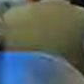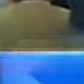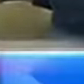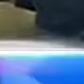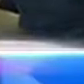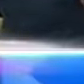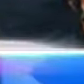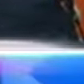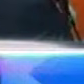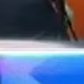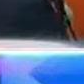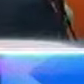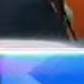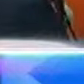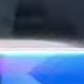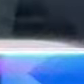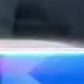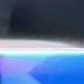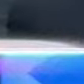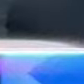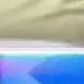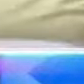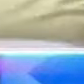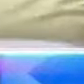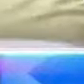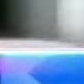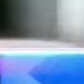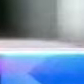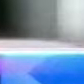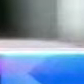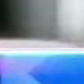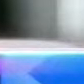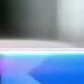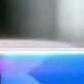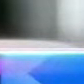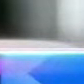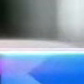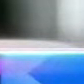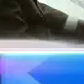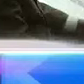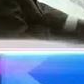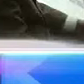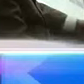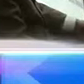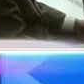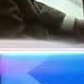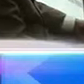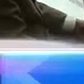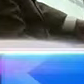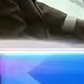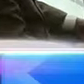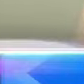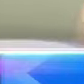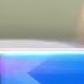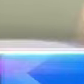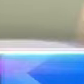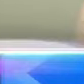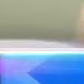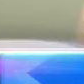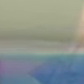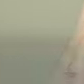en Televicentro, en el Comercio TV, a diferencia de lo que se creía, los personajes de pantalla no obtuvieron buenos